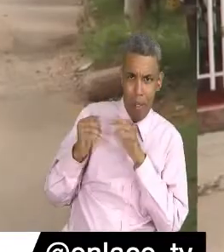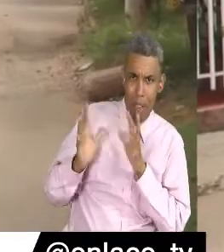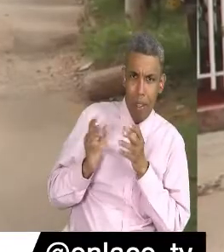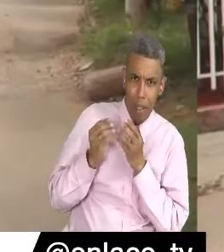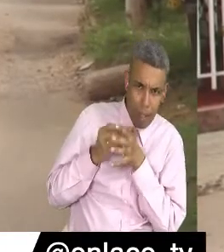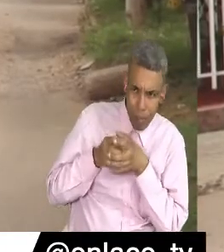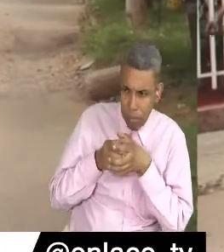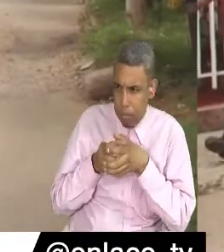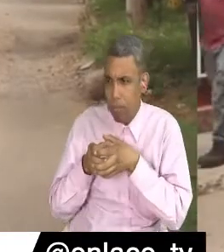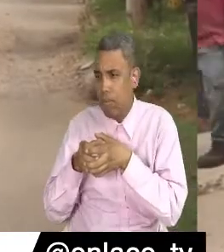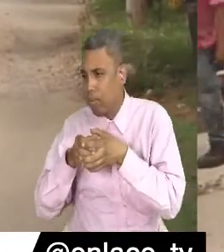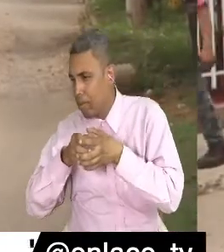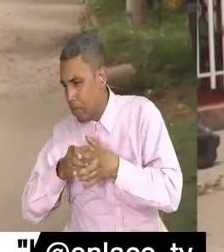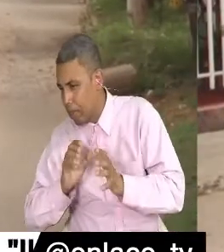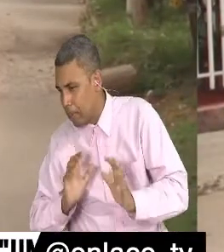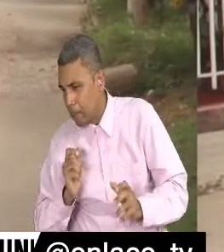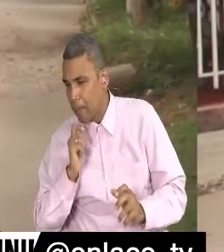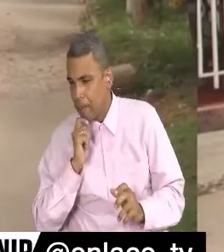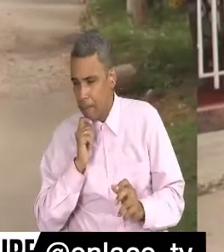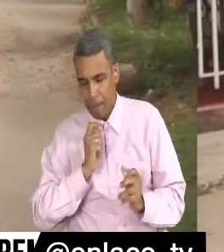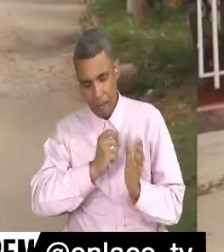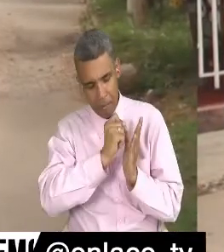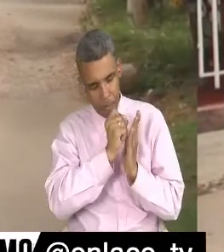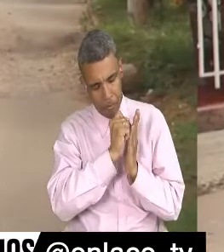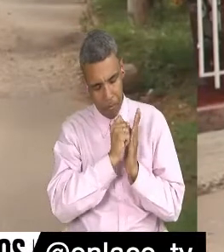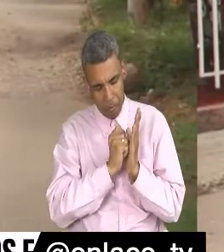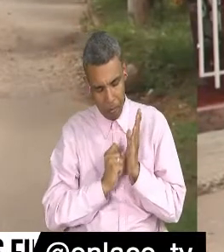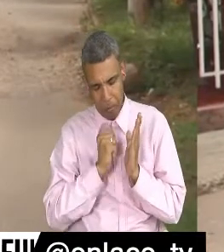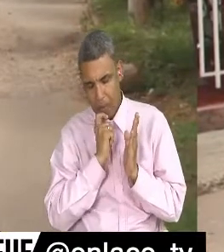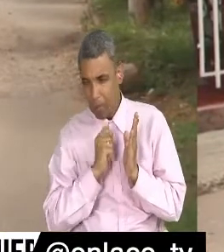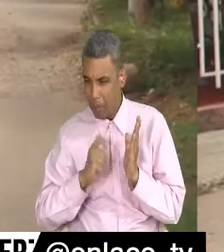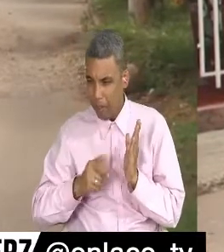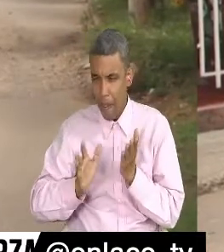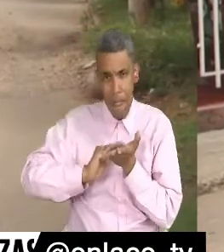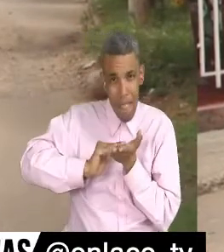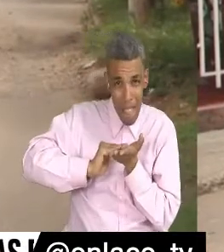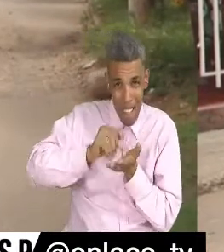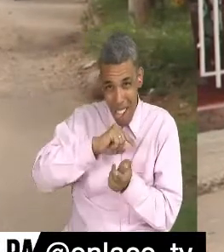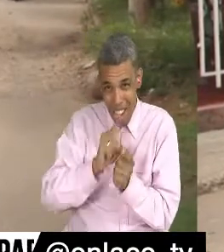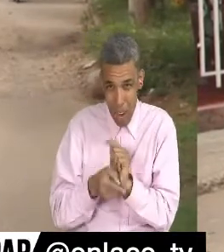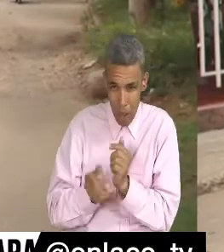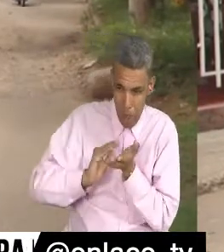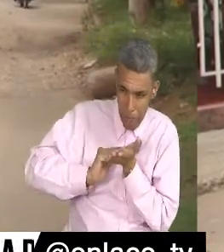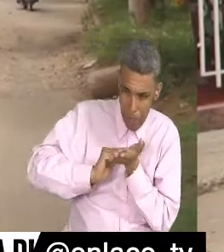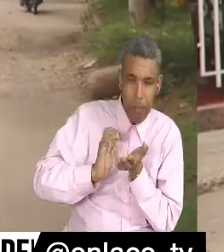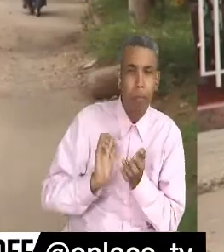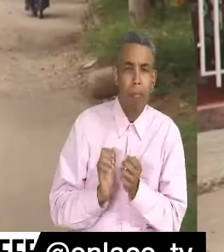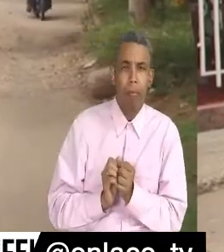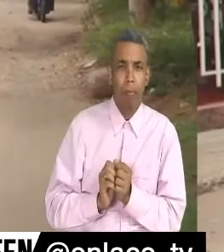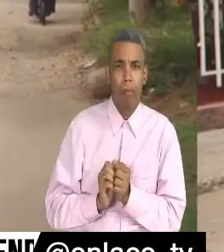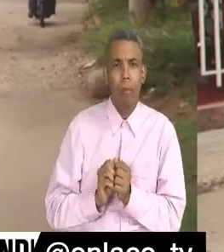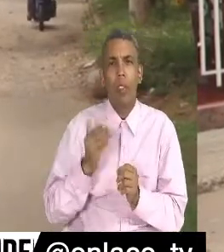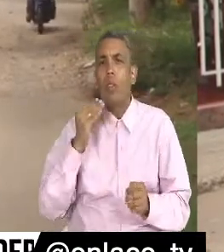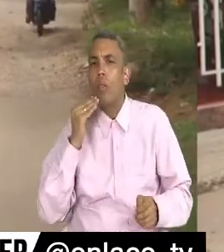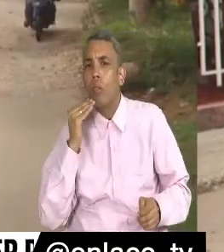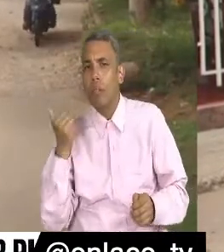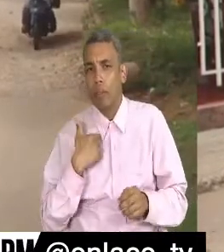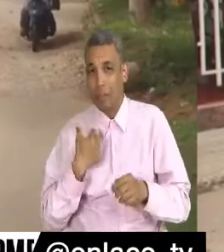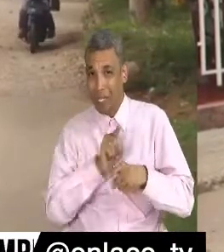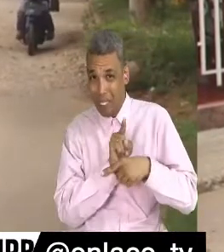hay que hacer una intervención desde la misma subrasante, hacer un mejoramiento, lo cual vamos a realizar las semanas siguientes